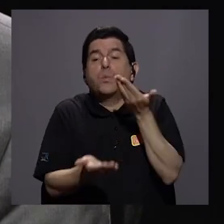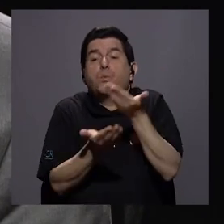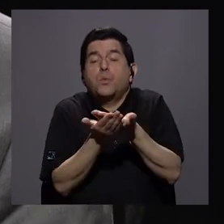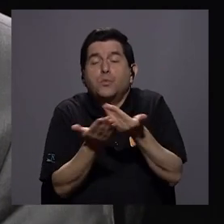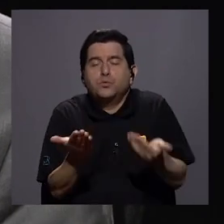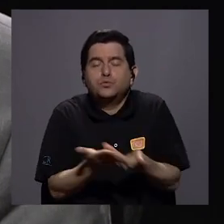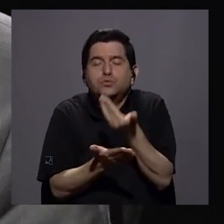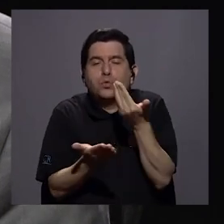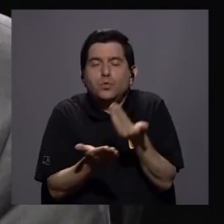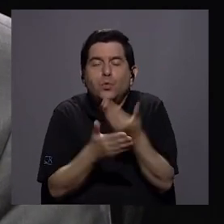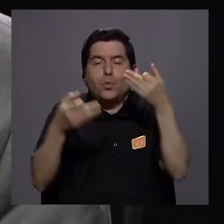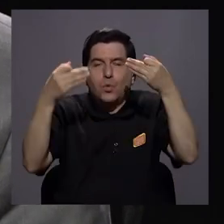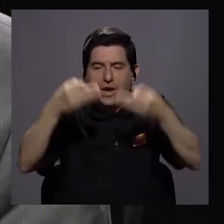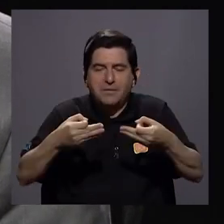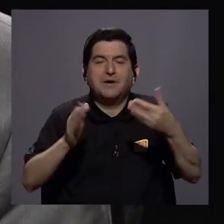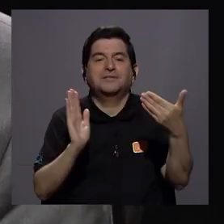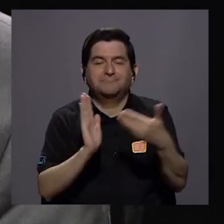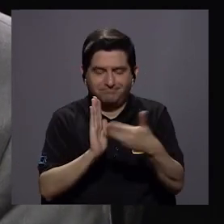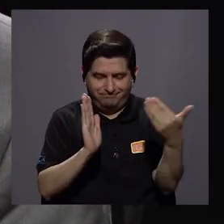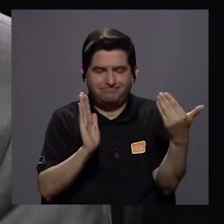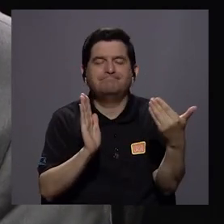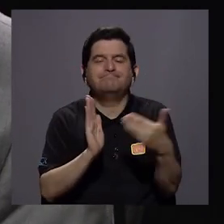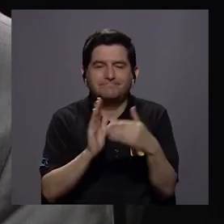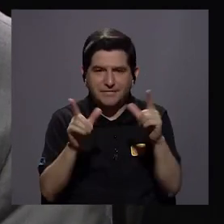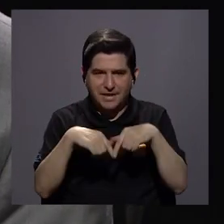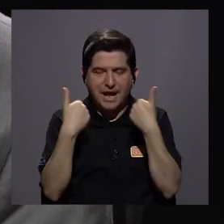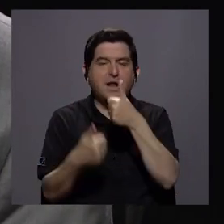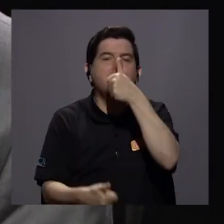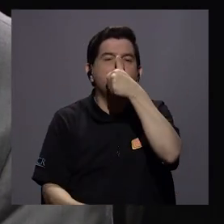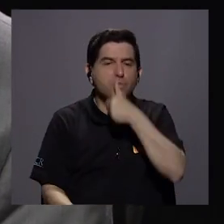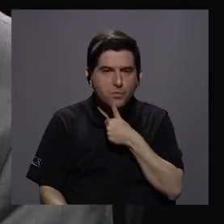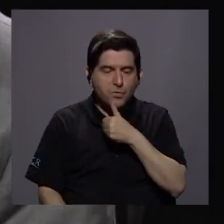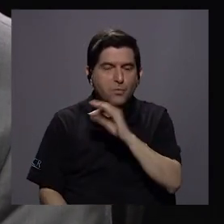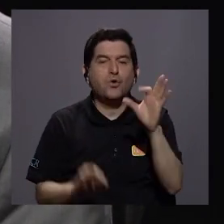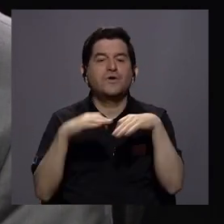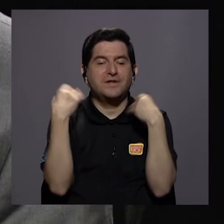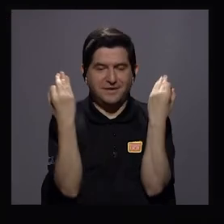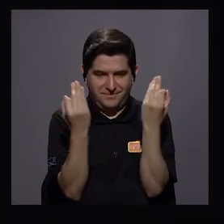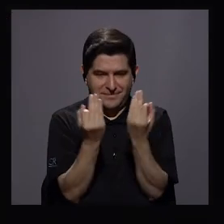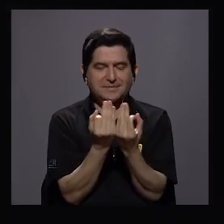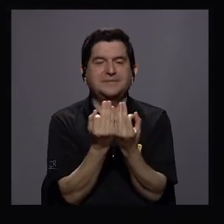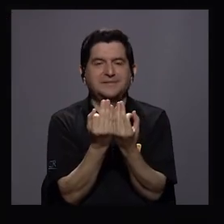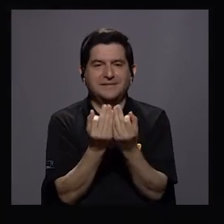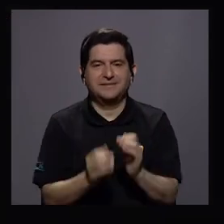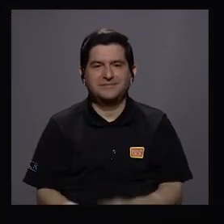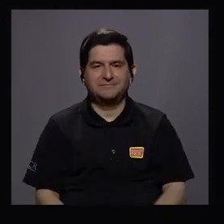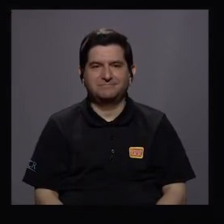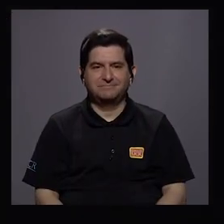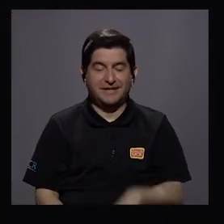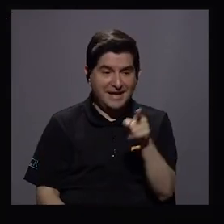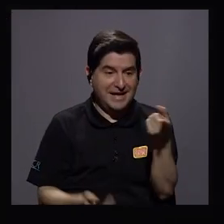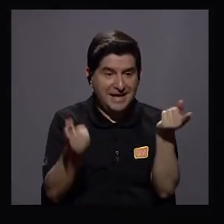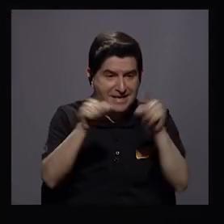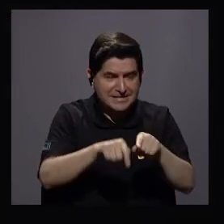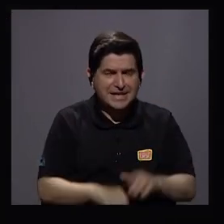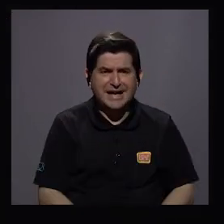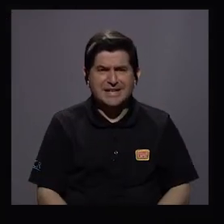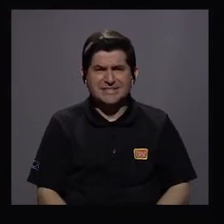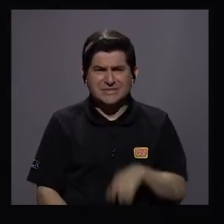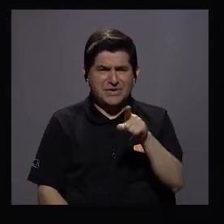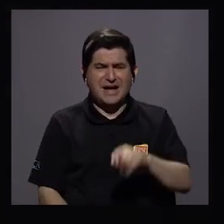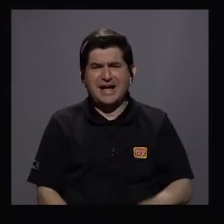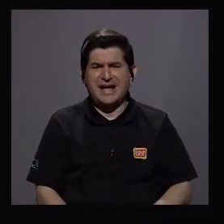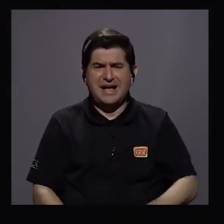en el cual sí afectaban básicamente al sector privado y a las familias, porque estaban siendo sí. medidas muy